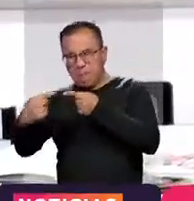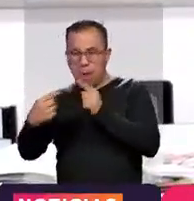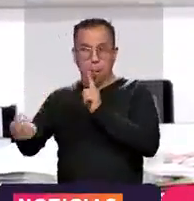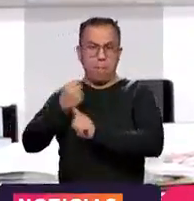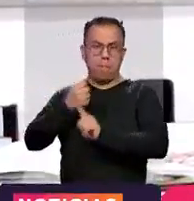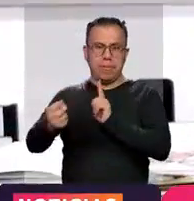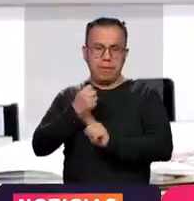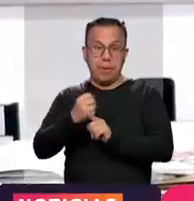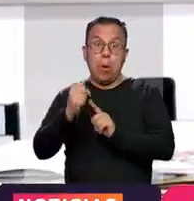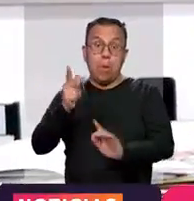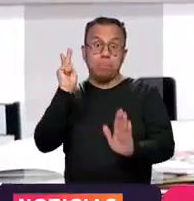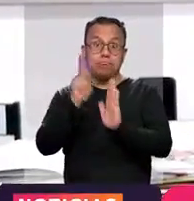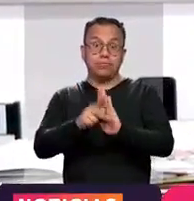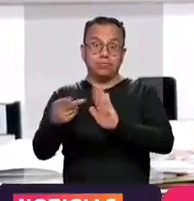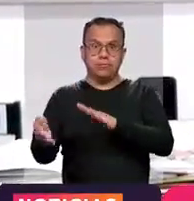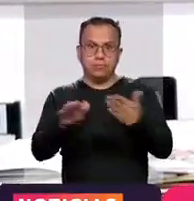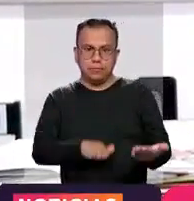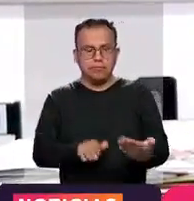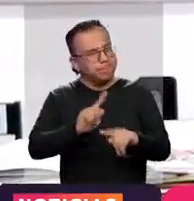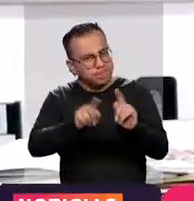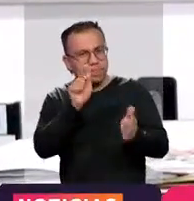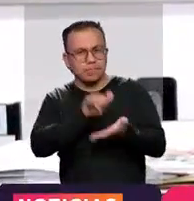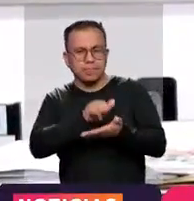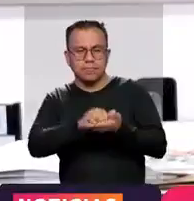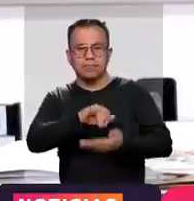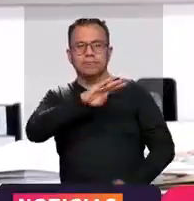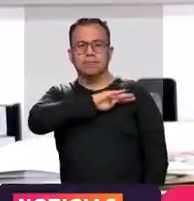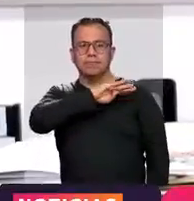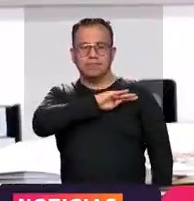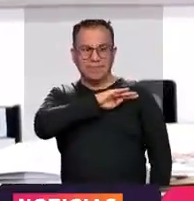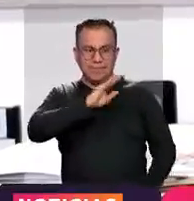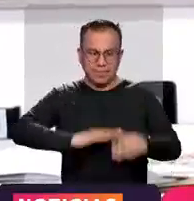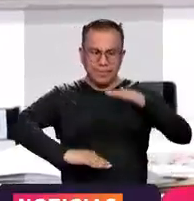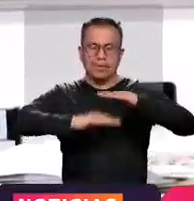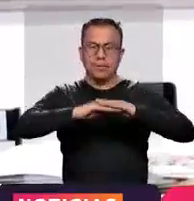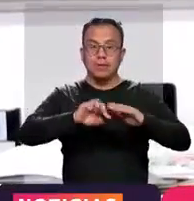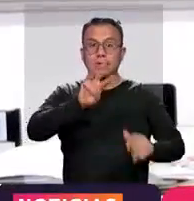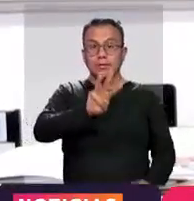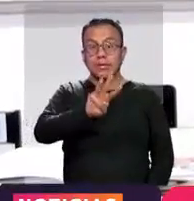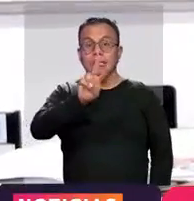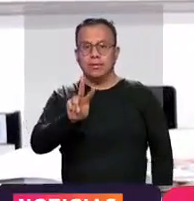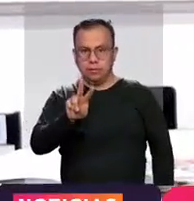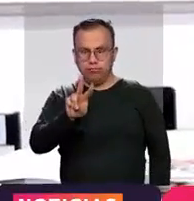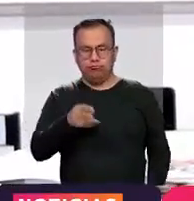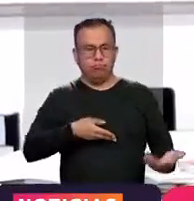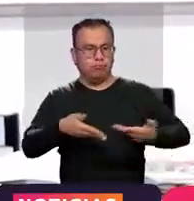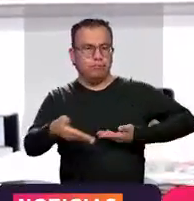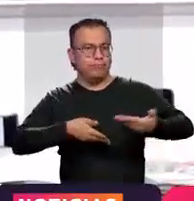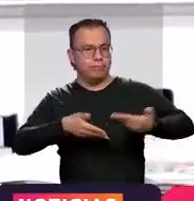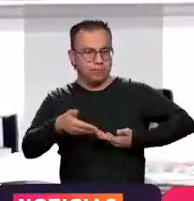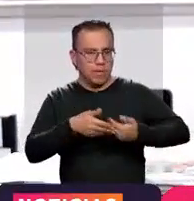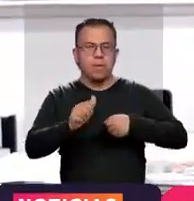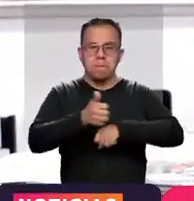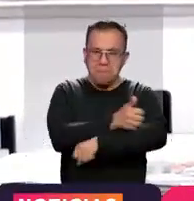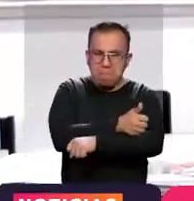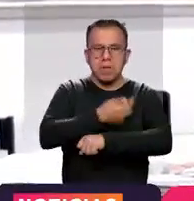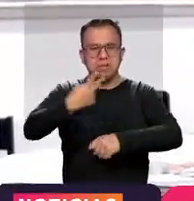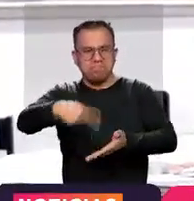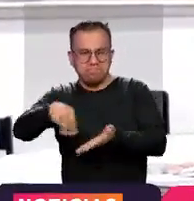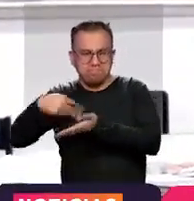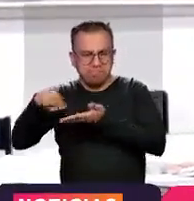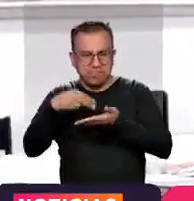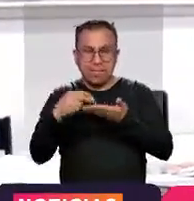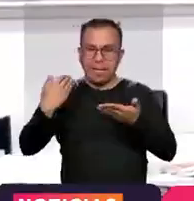algunos casos extremos en homicidio. Por eso la alcaldía ha establecido un top de 32 establecimientos de bares y discotecas que